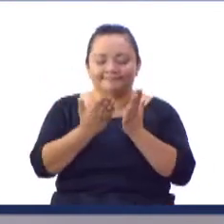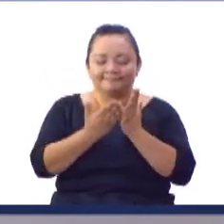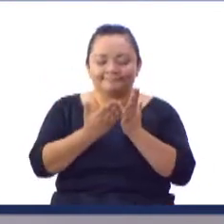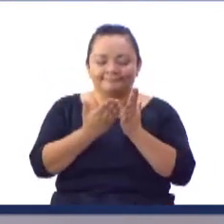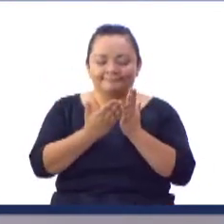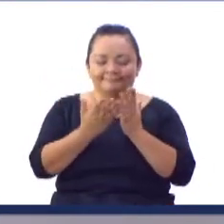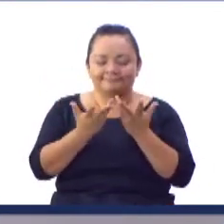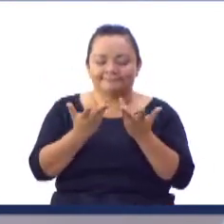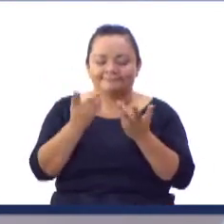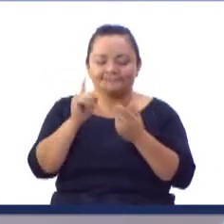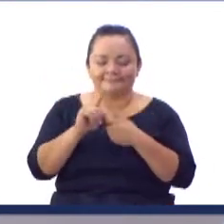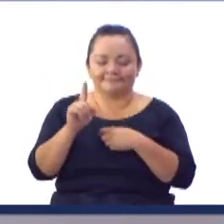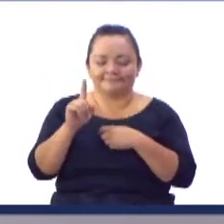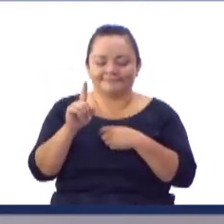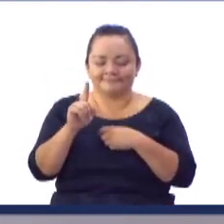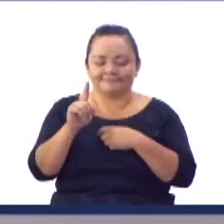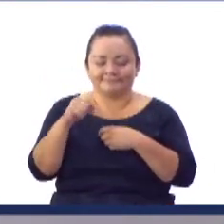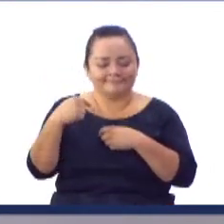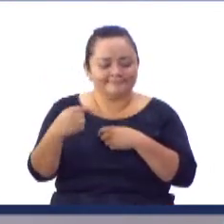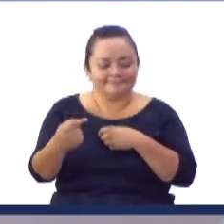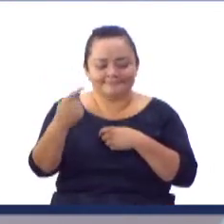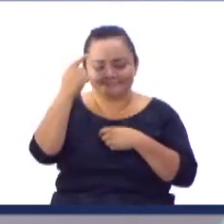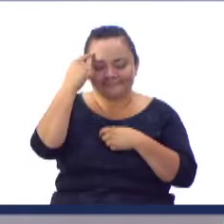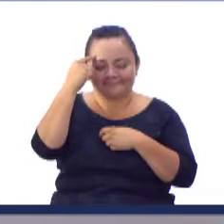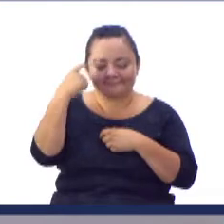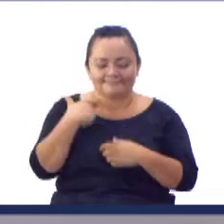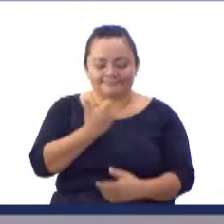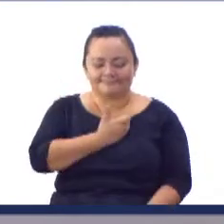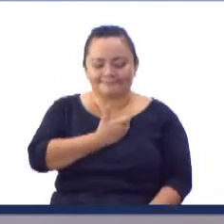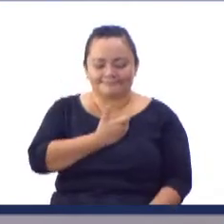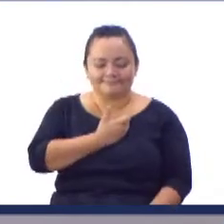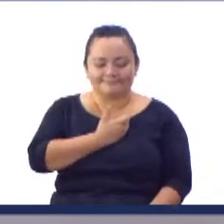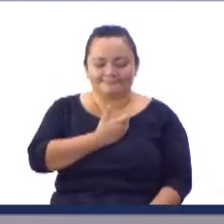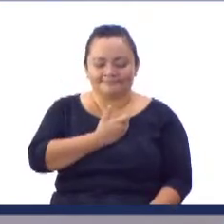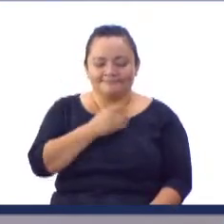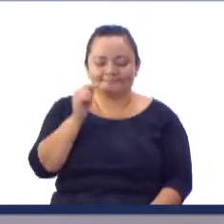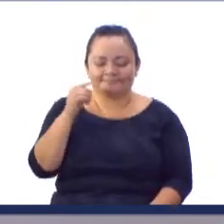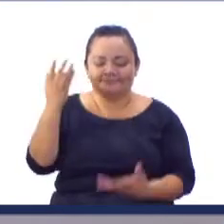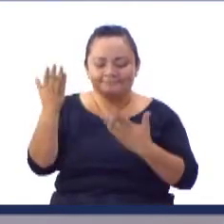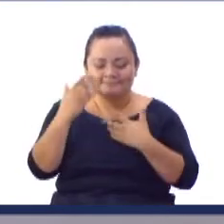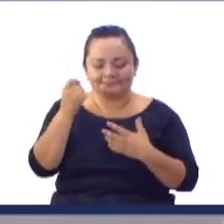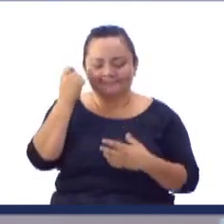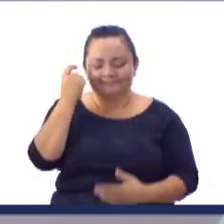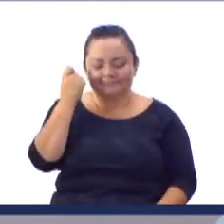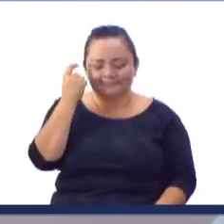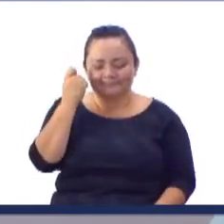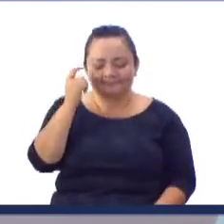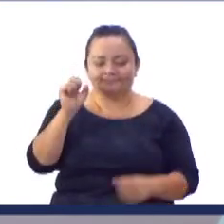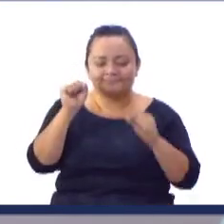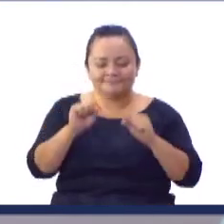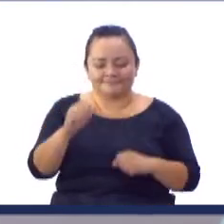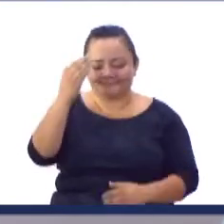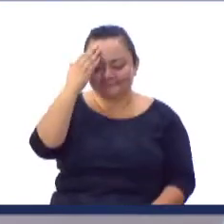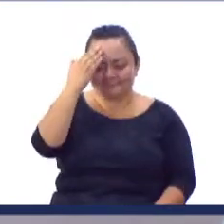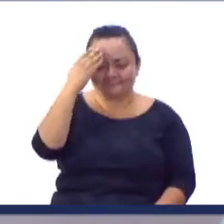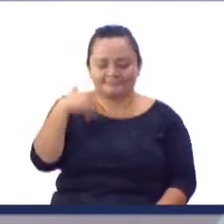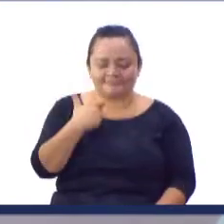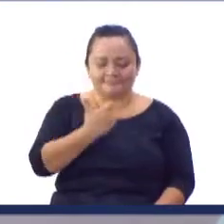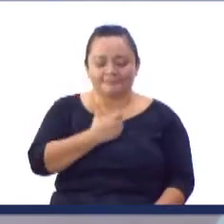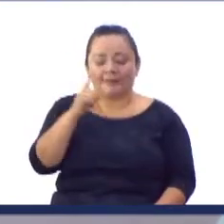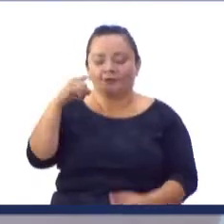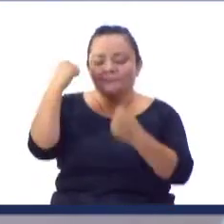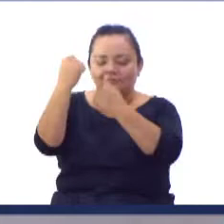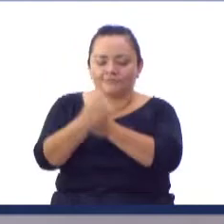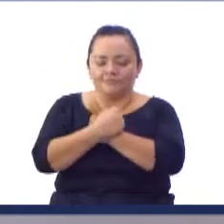porque tu señor siempre piensas en nosotros ayudamos a entender eso a poder saber que somos amados